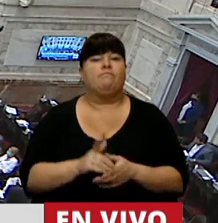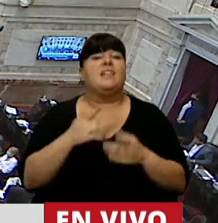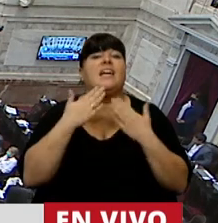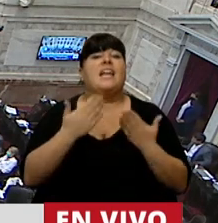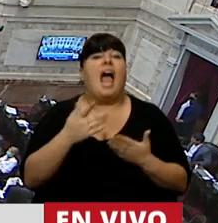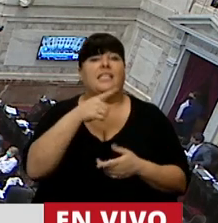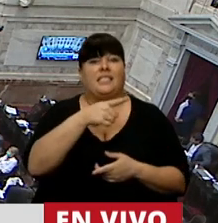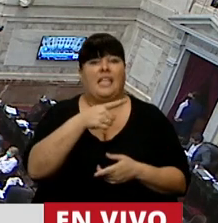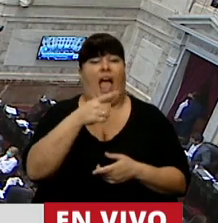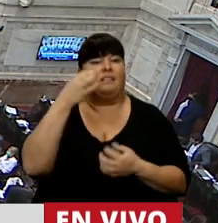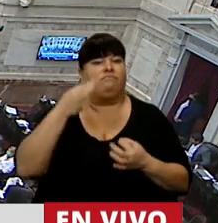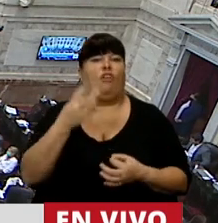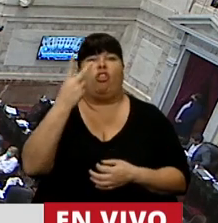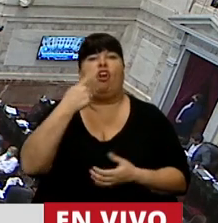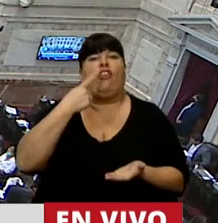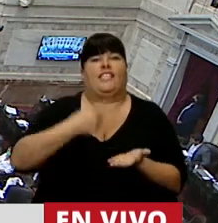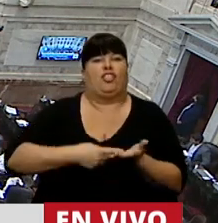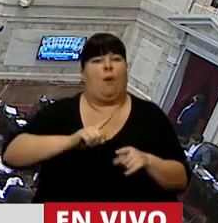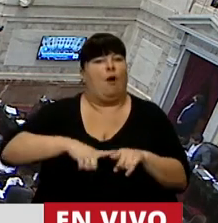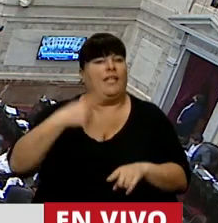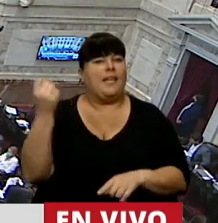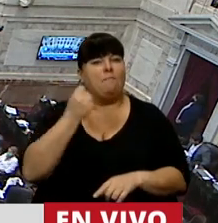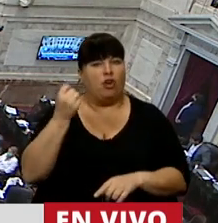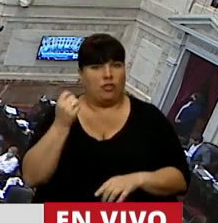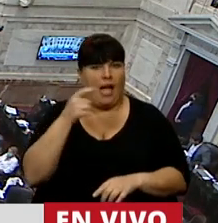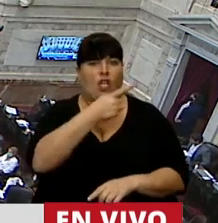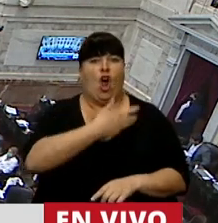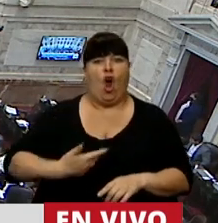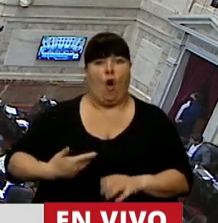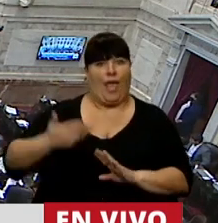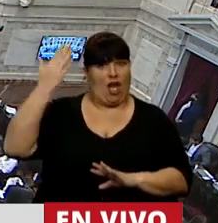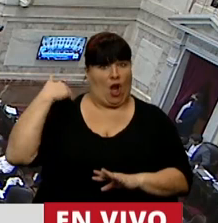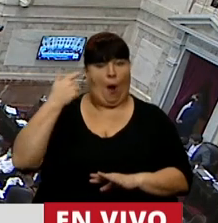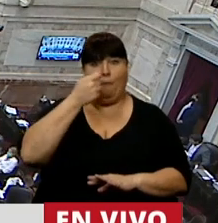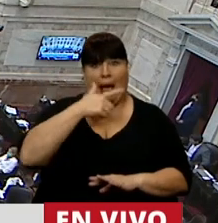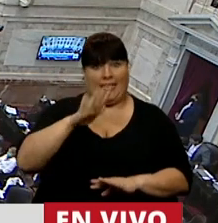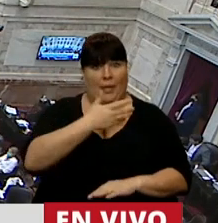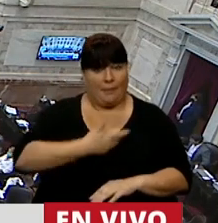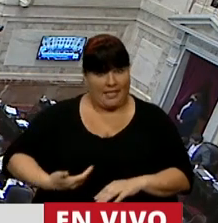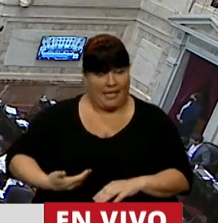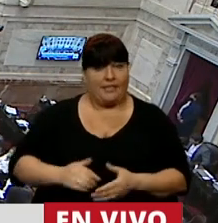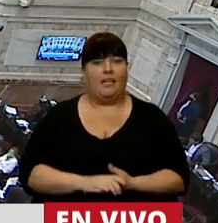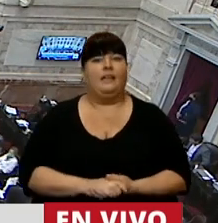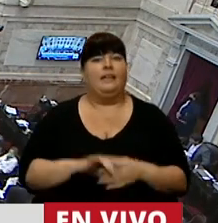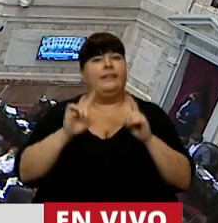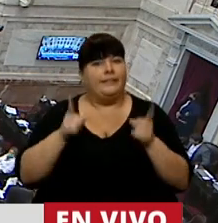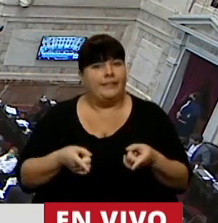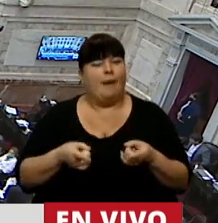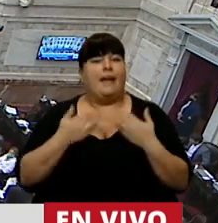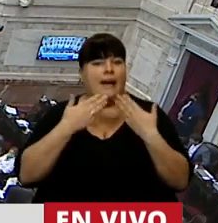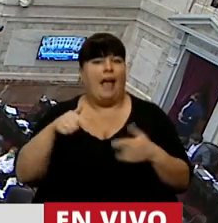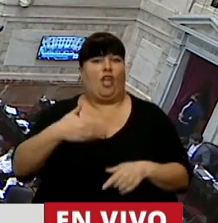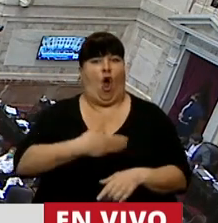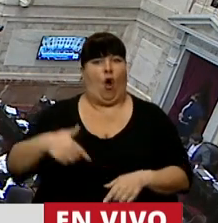Gracias a la convergencia de dos decisiones políticas muy importantes, la del gobierno anterior, del presidente Macri, y la del